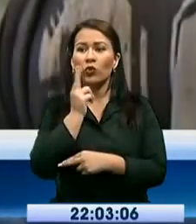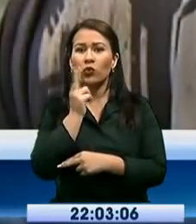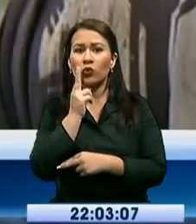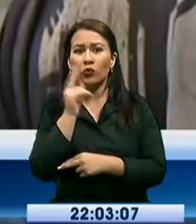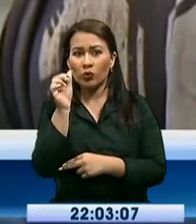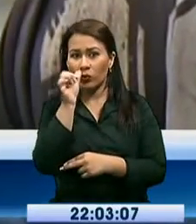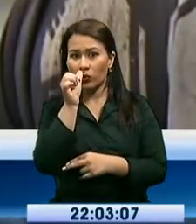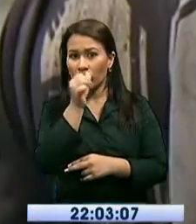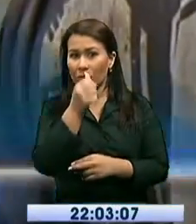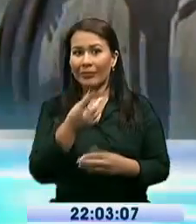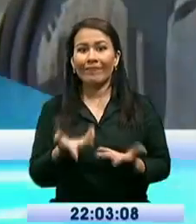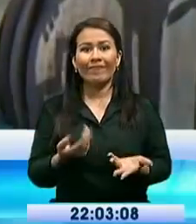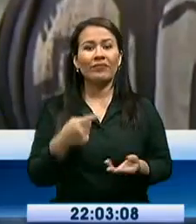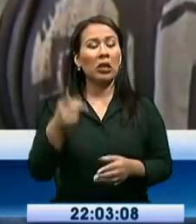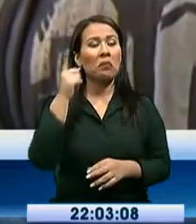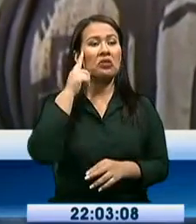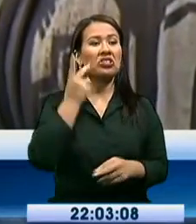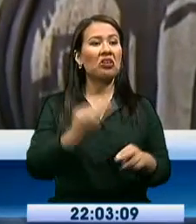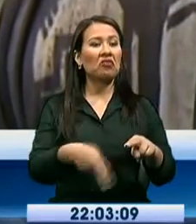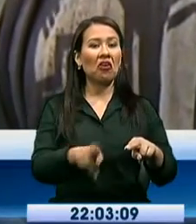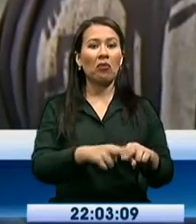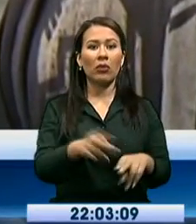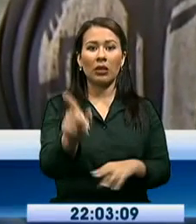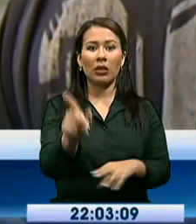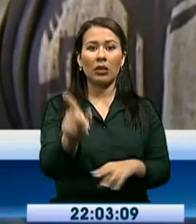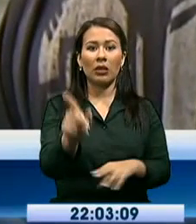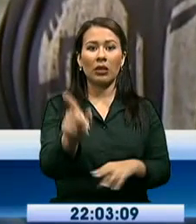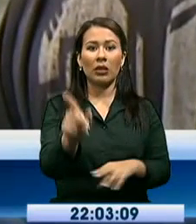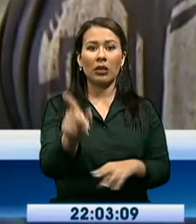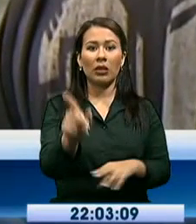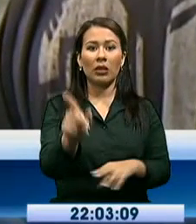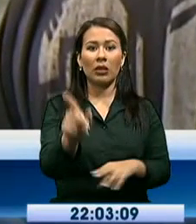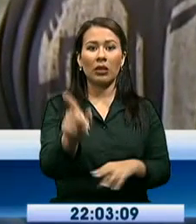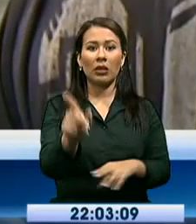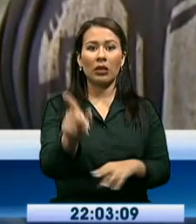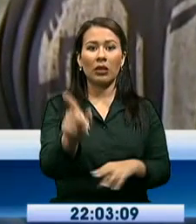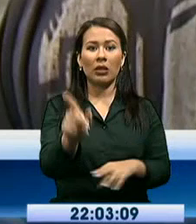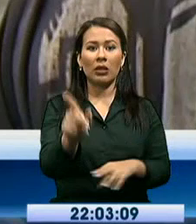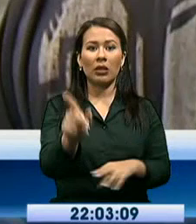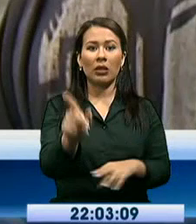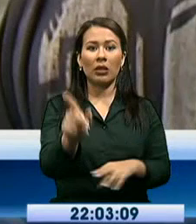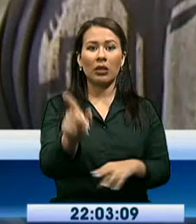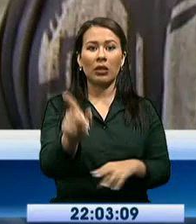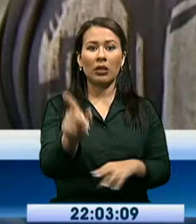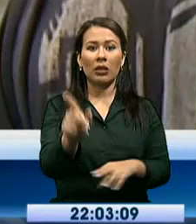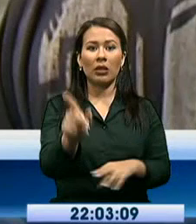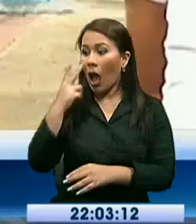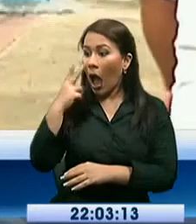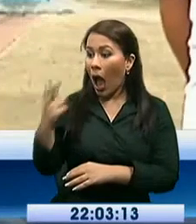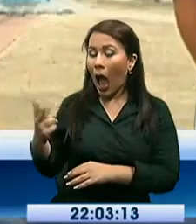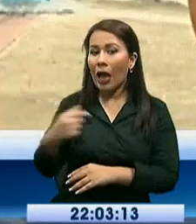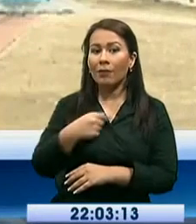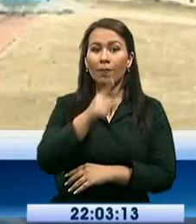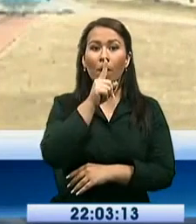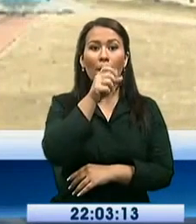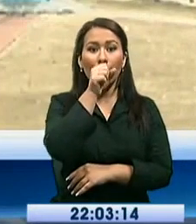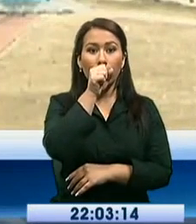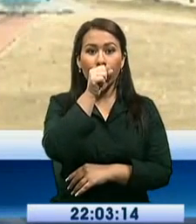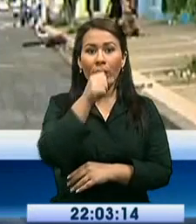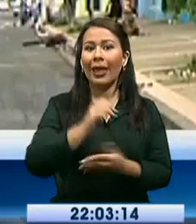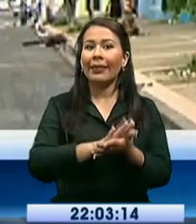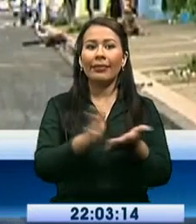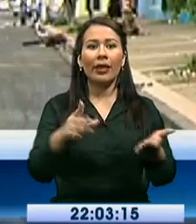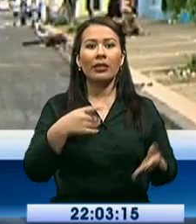como que estuvieran en algo normal ellos, y los niños ven todo eso. En el vecindario muchos veían lo que estaba pasando, pero no se atrevían a decir